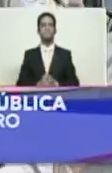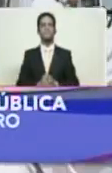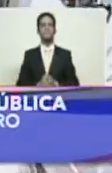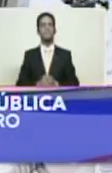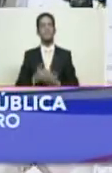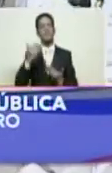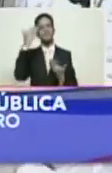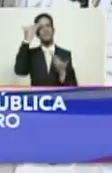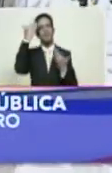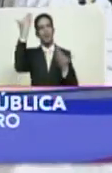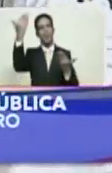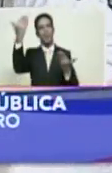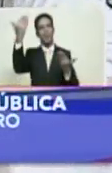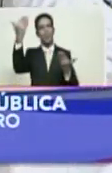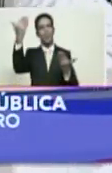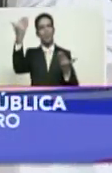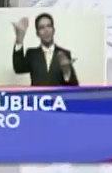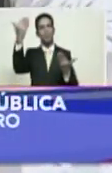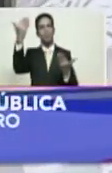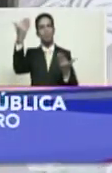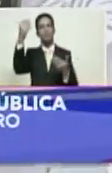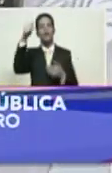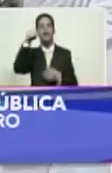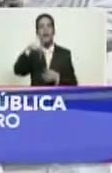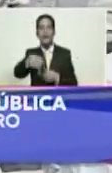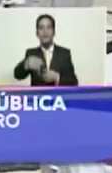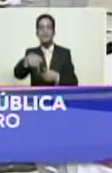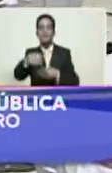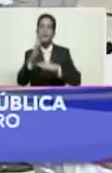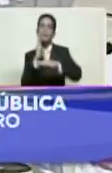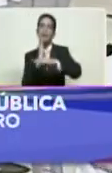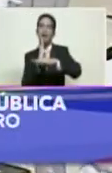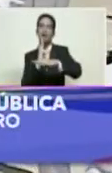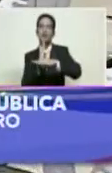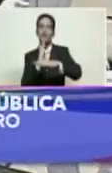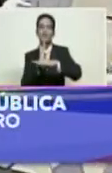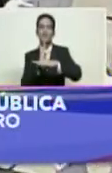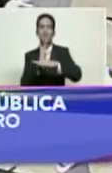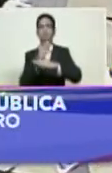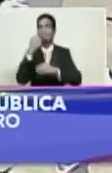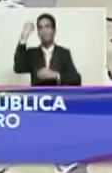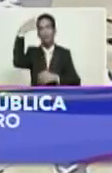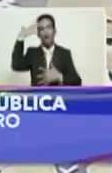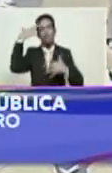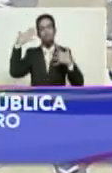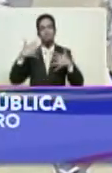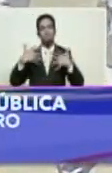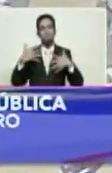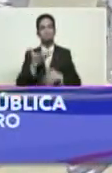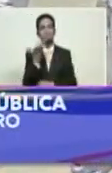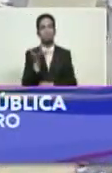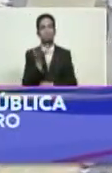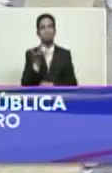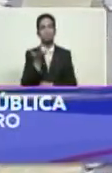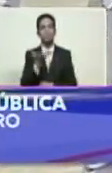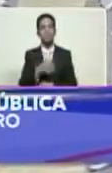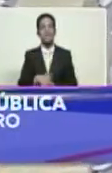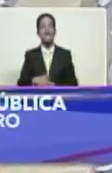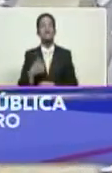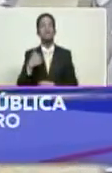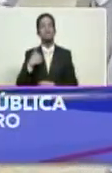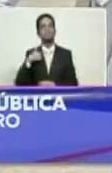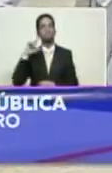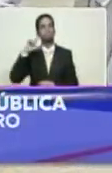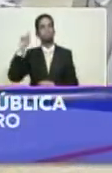saludo en este mediodía de sol ardiente. Voy saliendo para